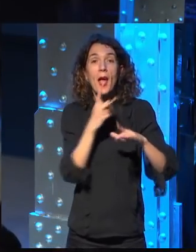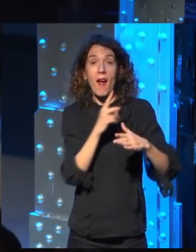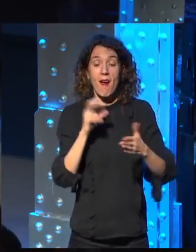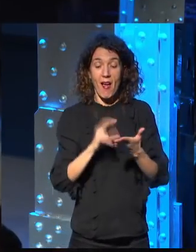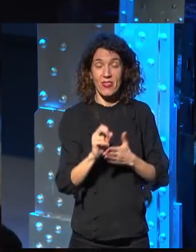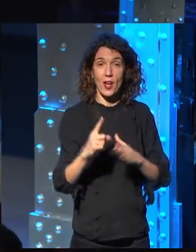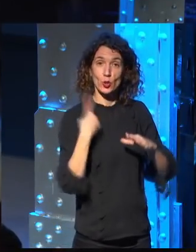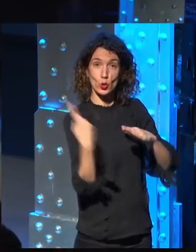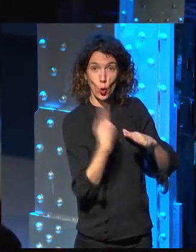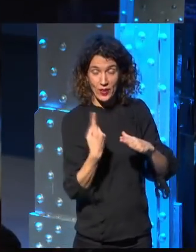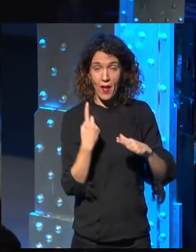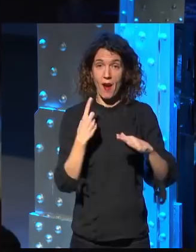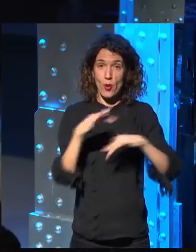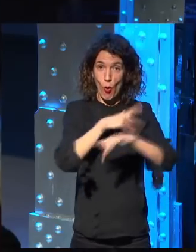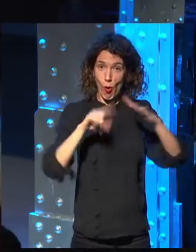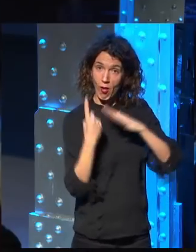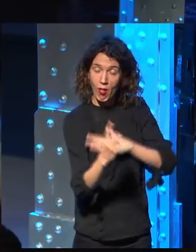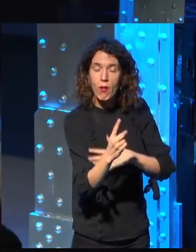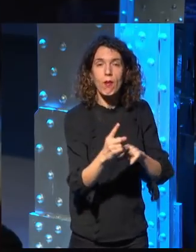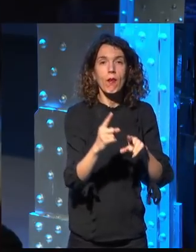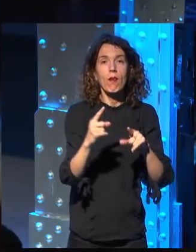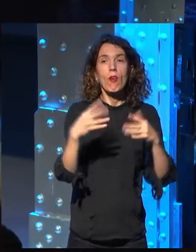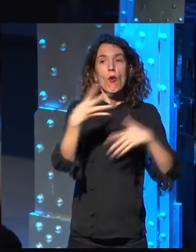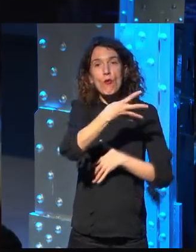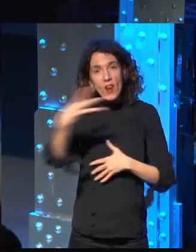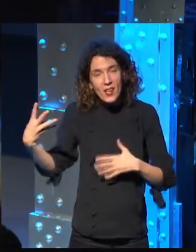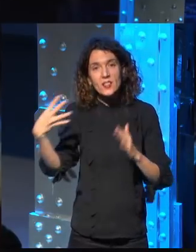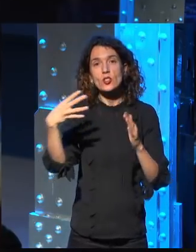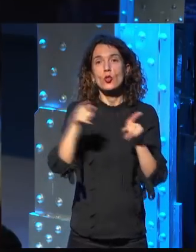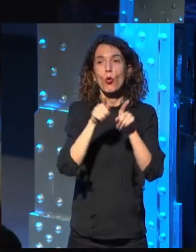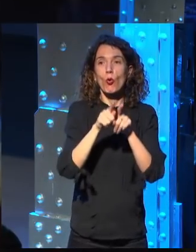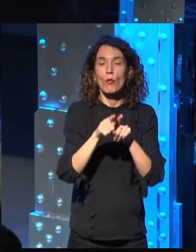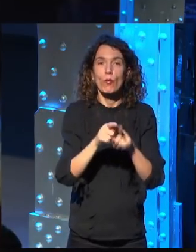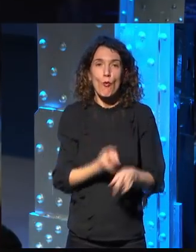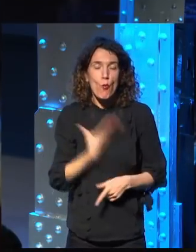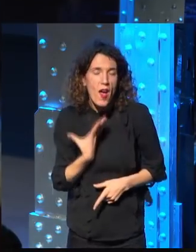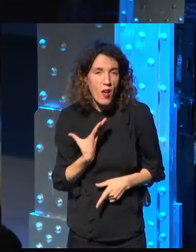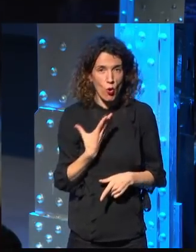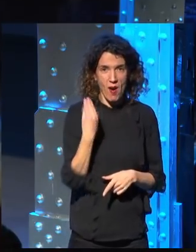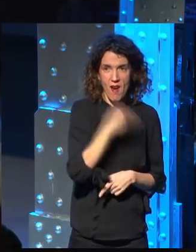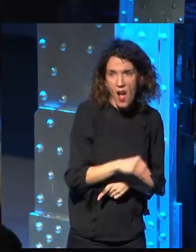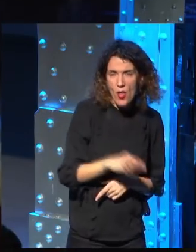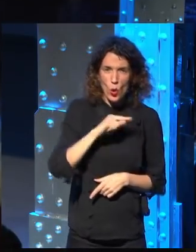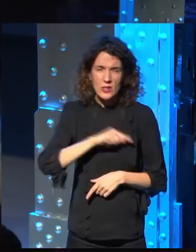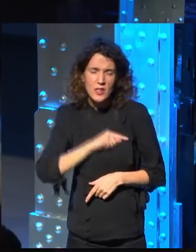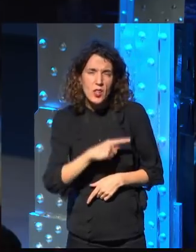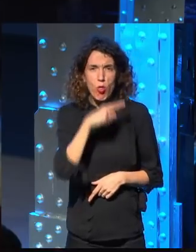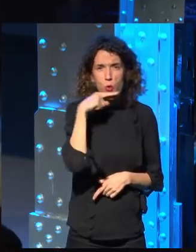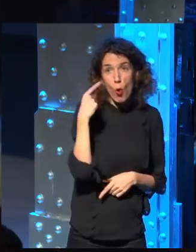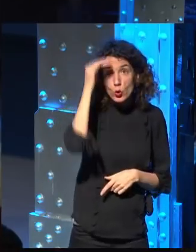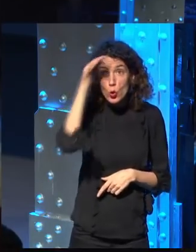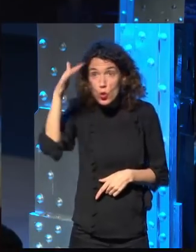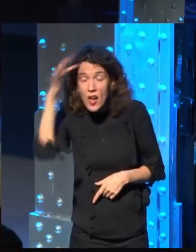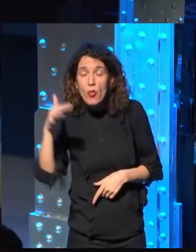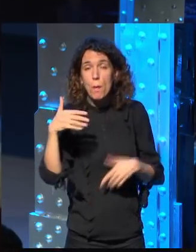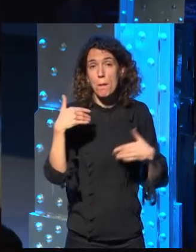que pertenece a ese verso tan hermoso, es hielo abrasador, es fuego helado, es una herida que duele y no siente, es un soñado bien,